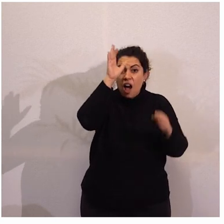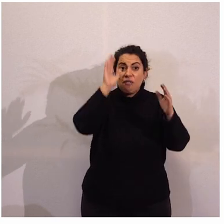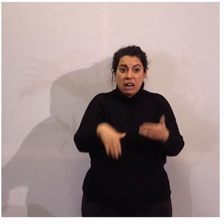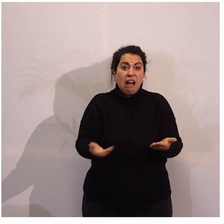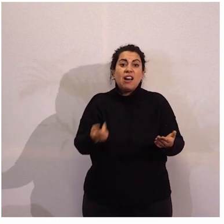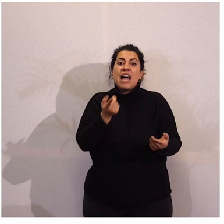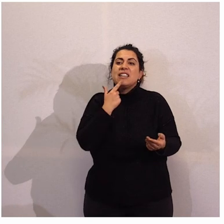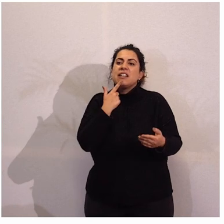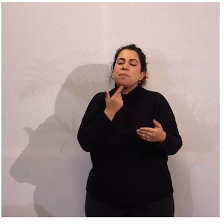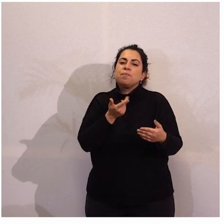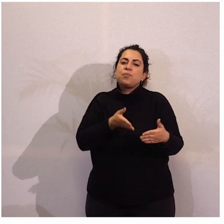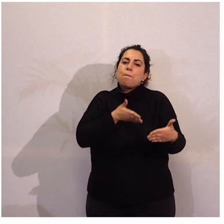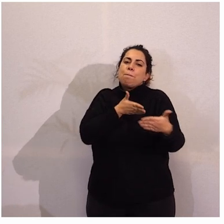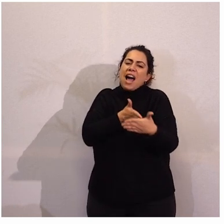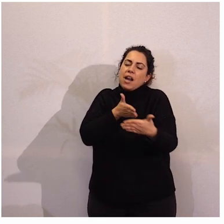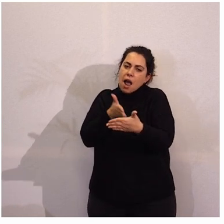están poniendo barreras